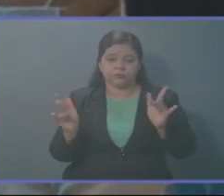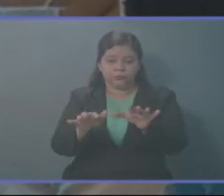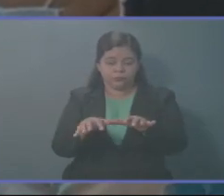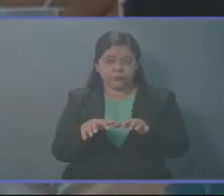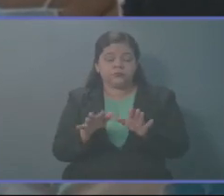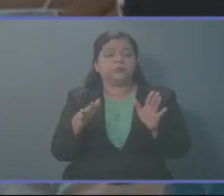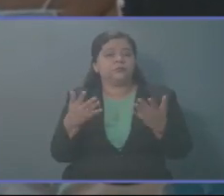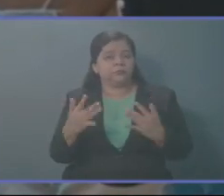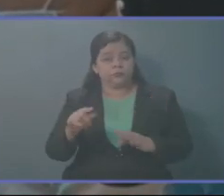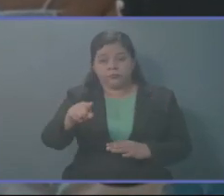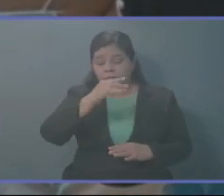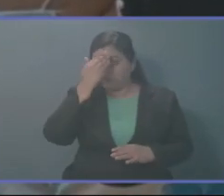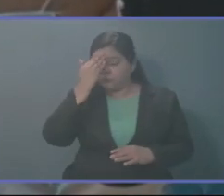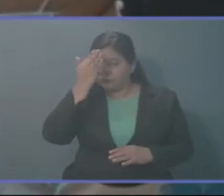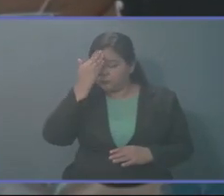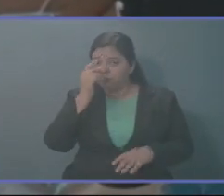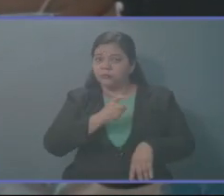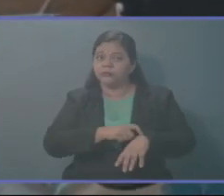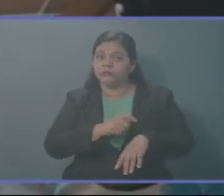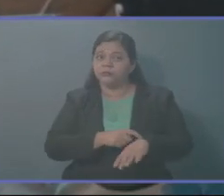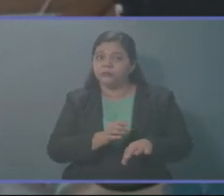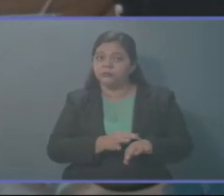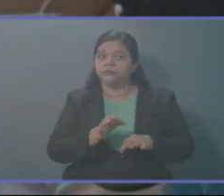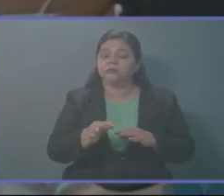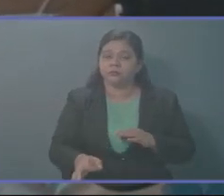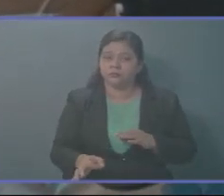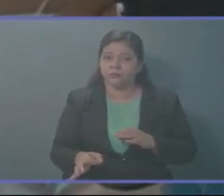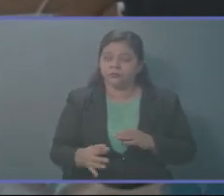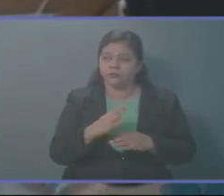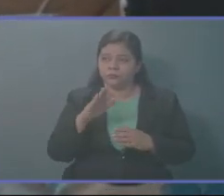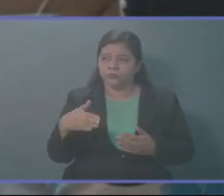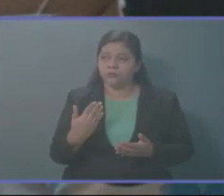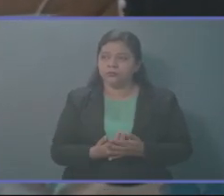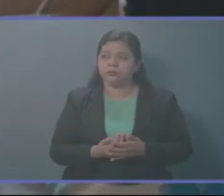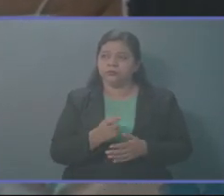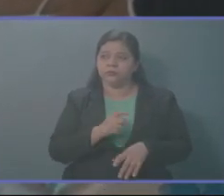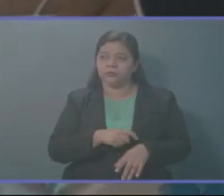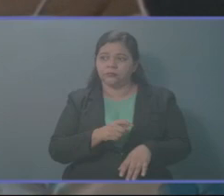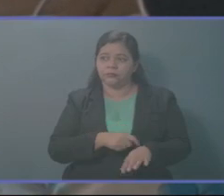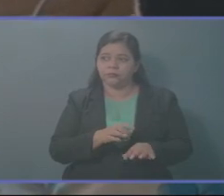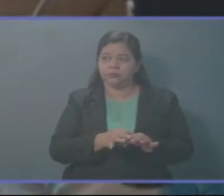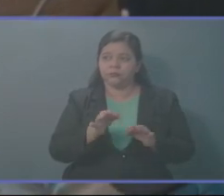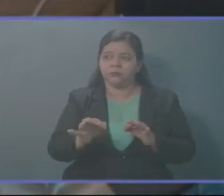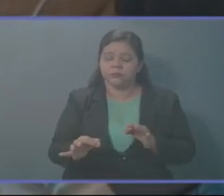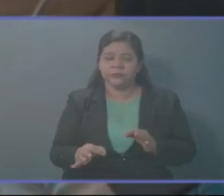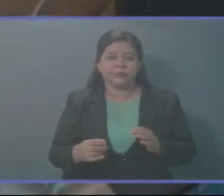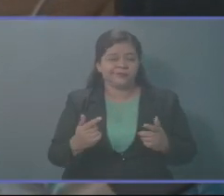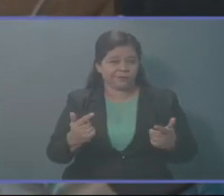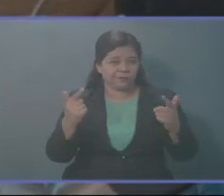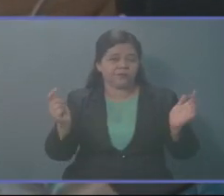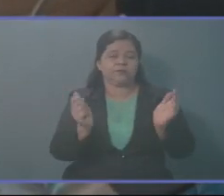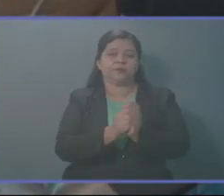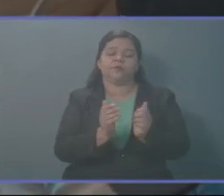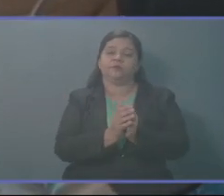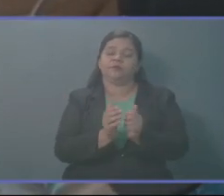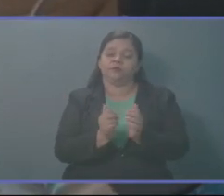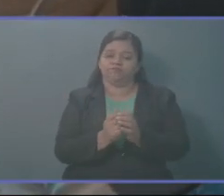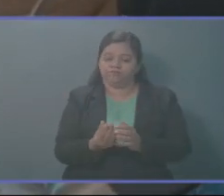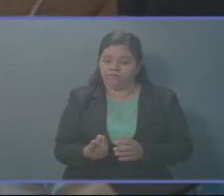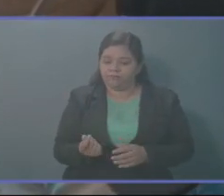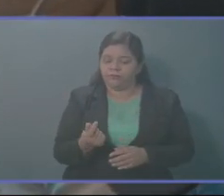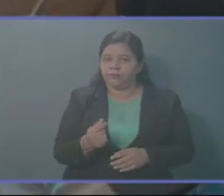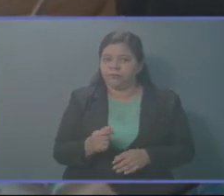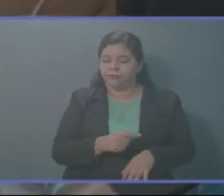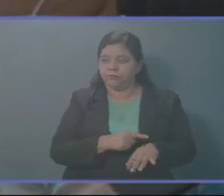porque recordemos que los vencimientos de los periodos son inminentes en este caso, y